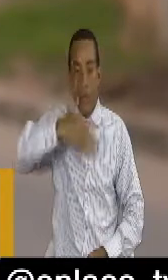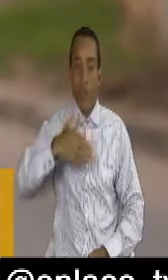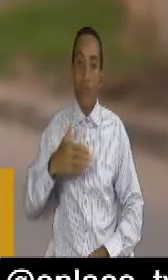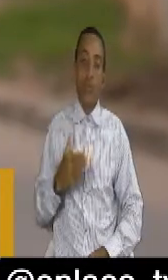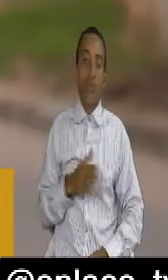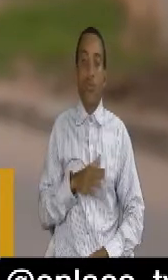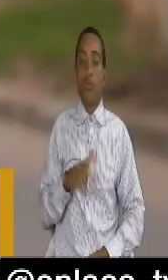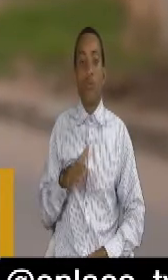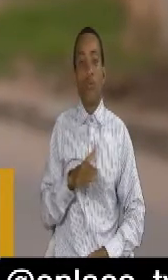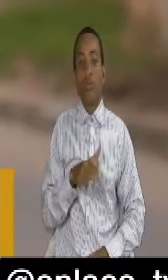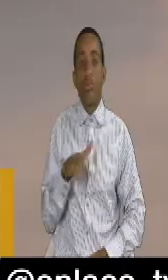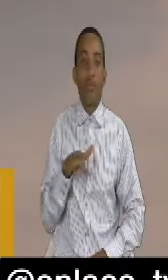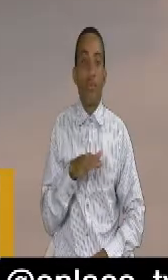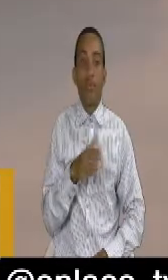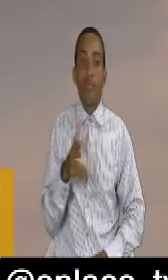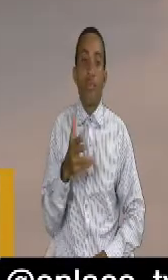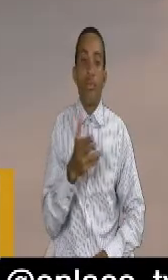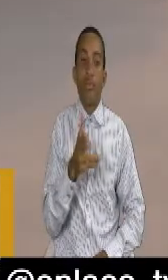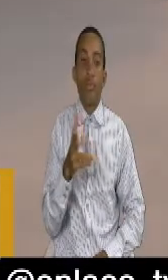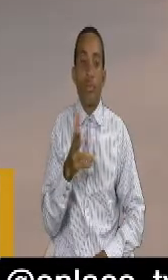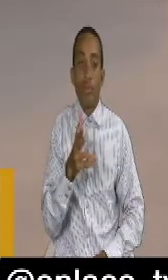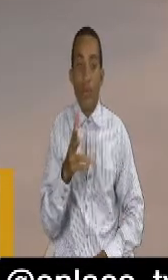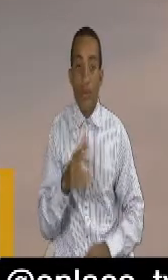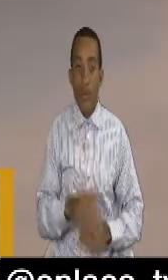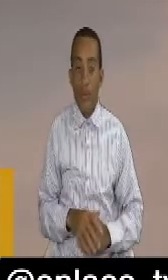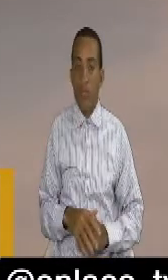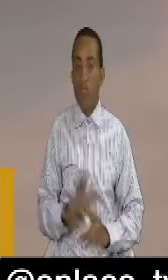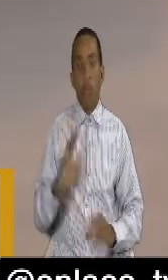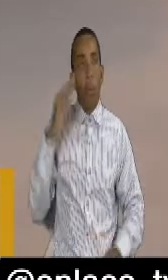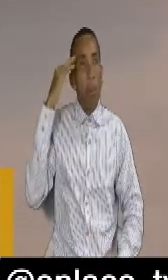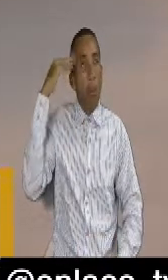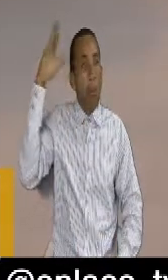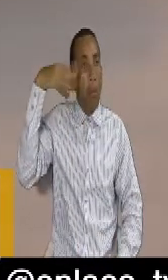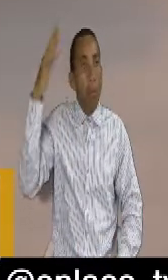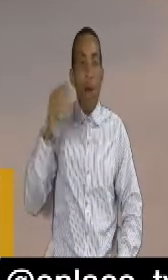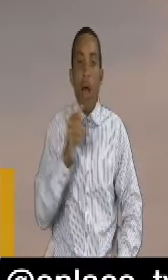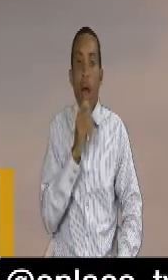público. Aparentemente, pues lanza una bolsa y le cae